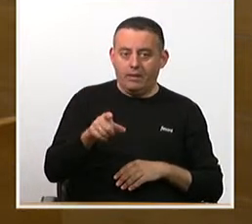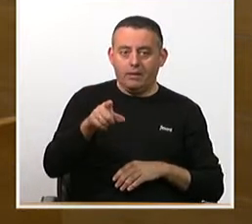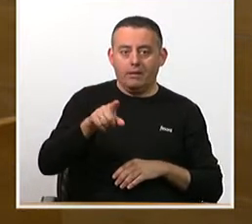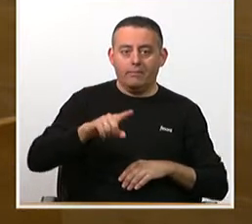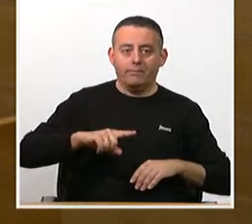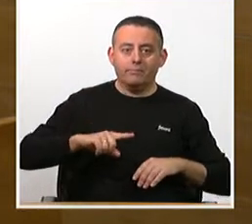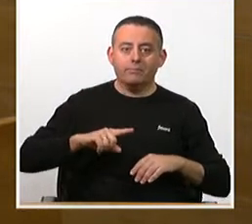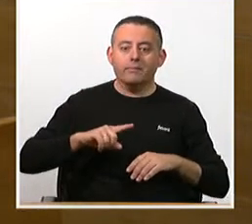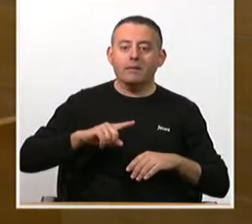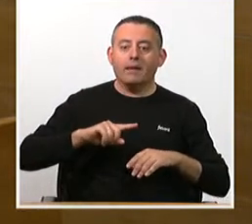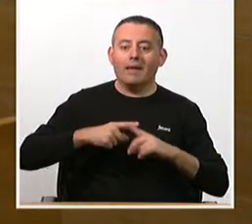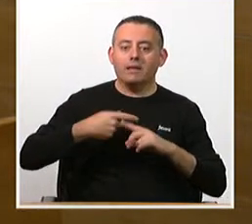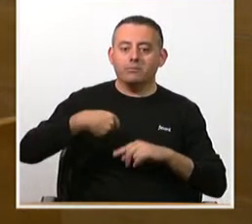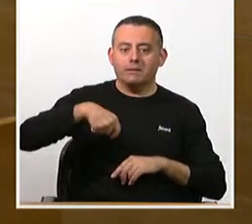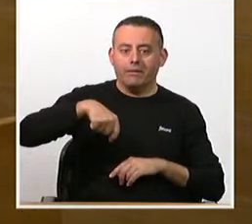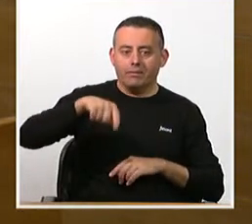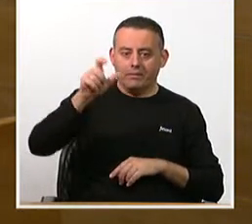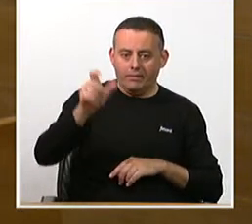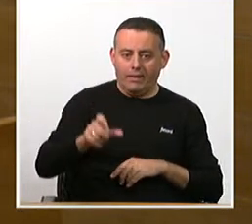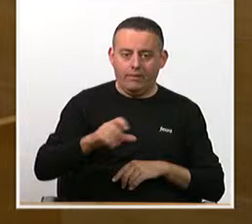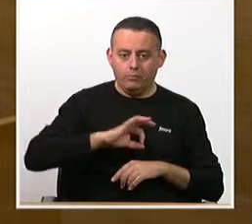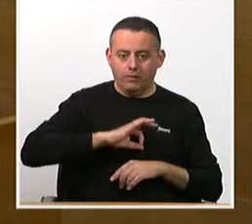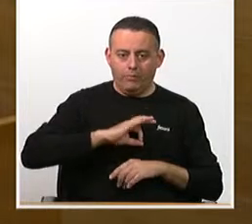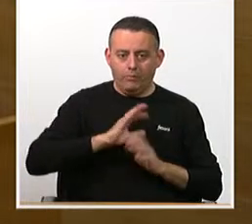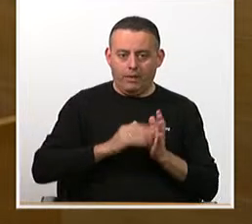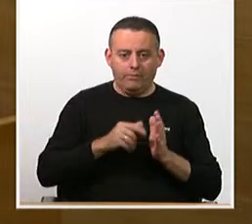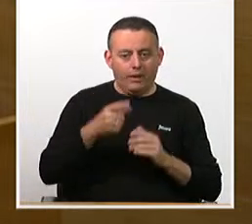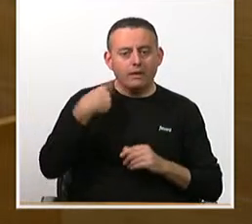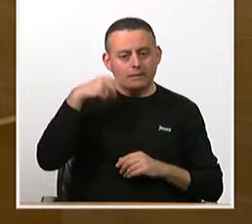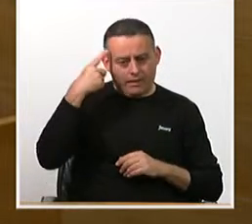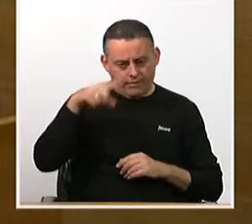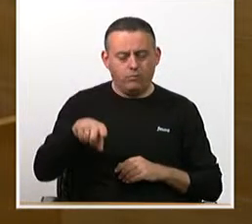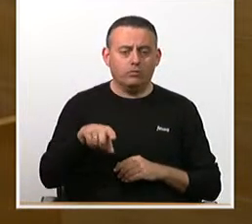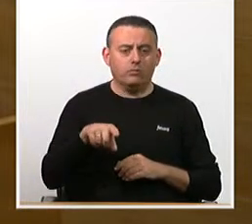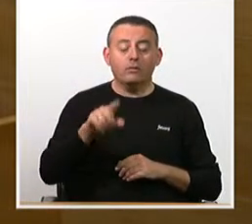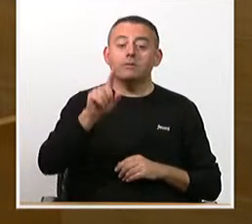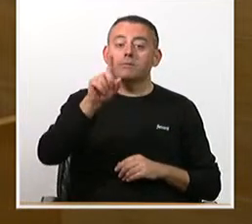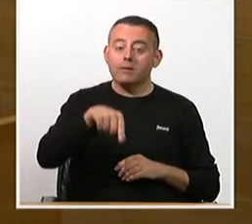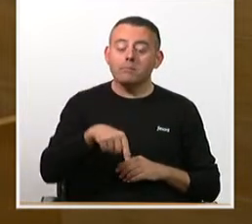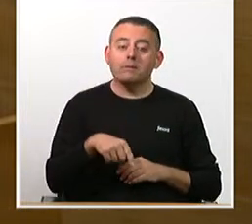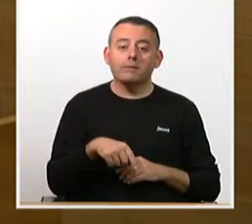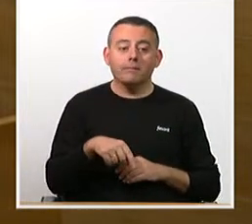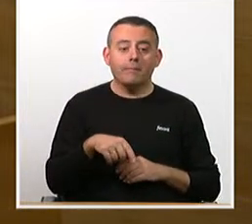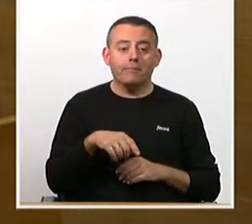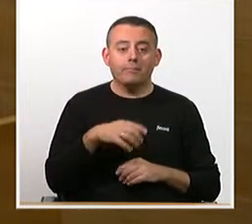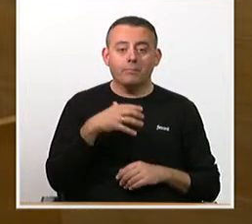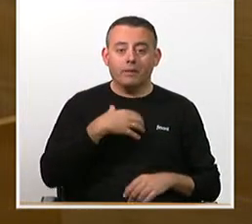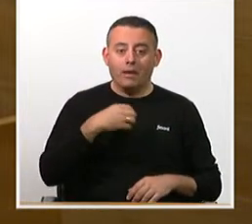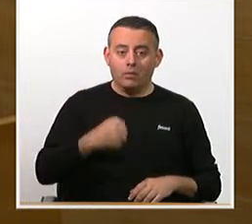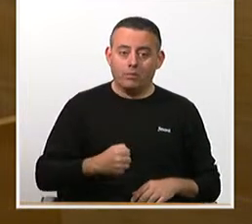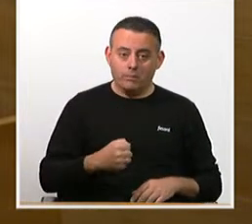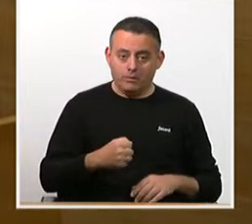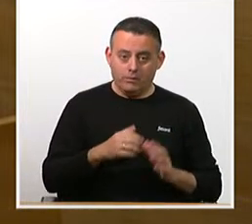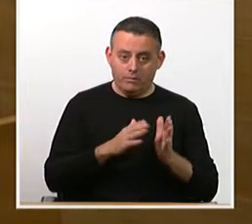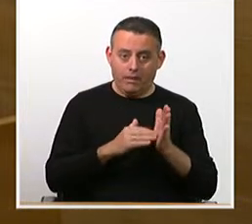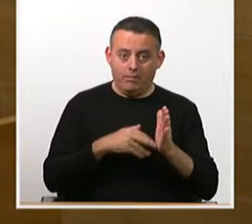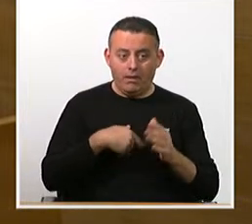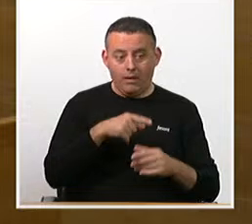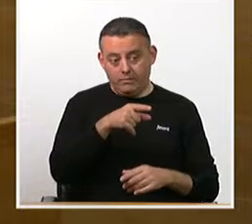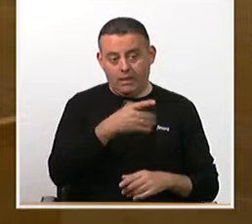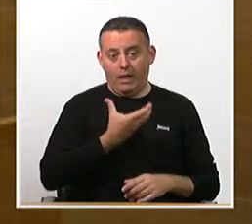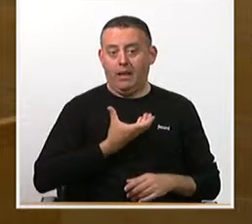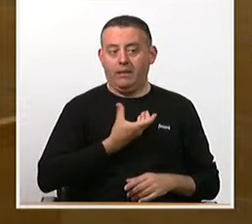conocemos bien esas capacidad que tienen Y esa motivación que tienen Y por supuesto desde el ayuntamiento de valencia aquí está su alcaldesa yo se lo